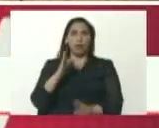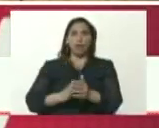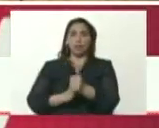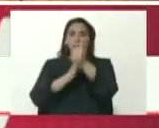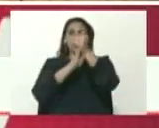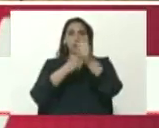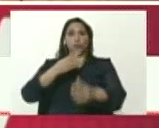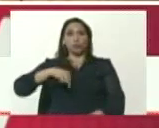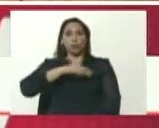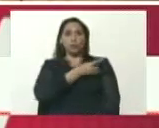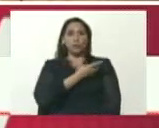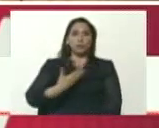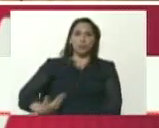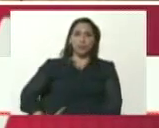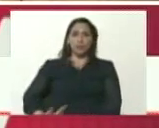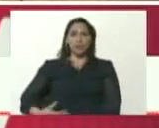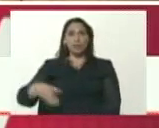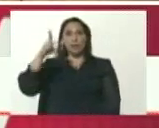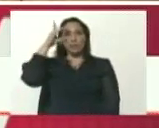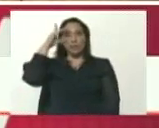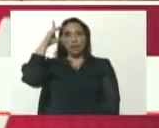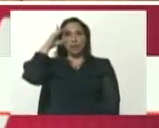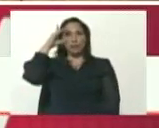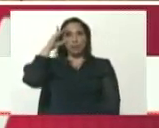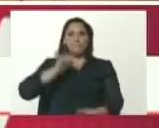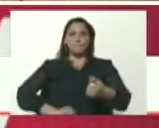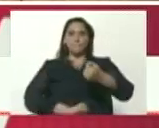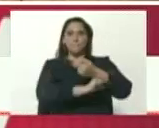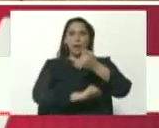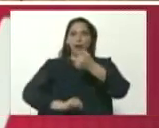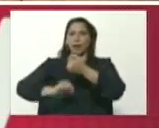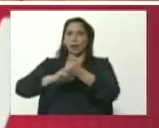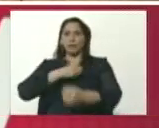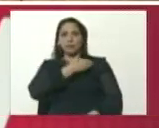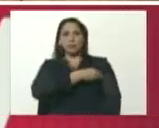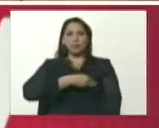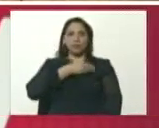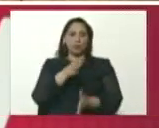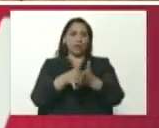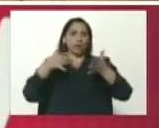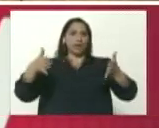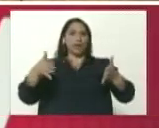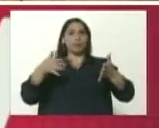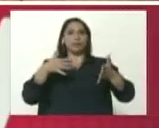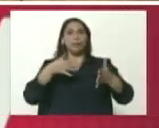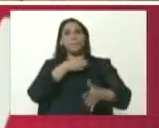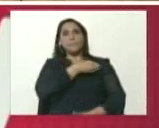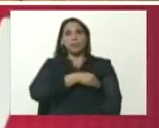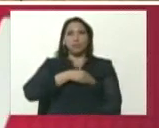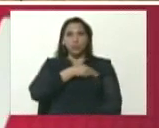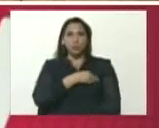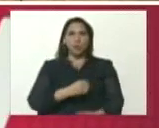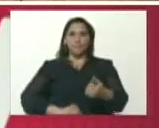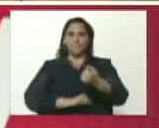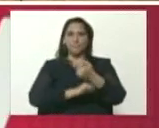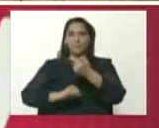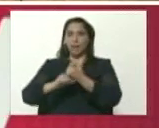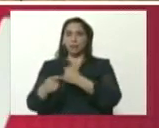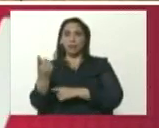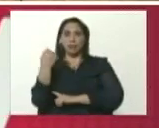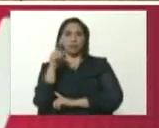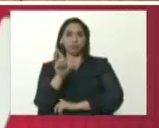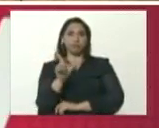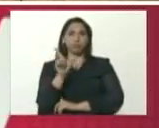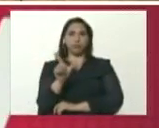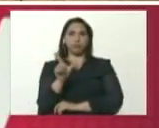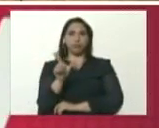nuestra vicepresidenta Delcy Rodríguez en las bases de misiones y grandes bases de misiones. Ayer mismo con nuestro partido en la